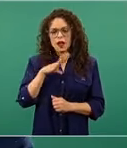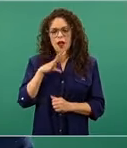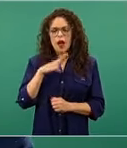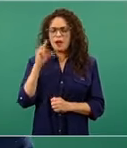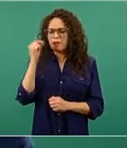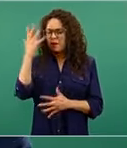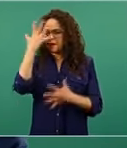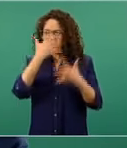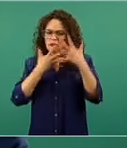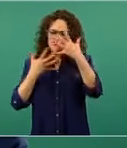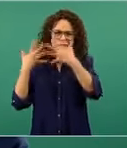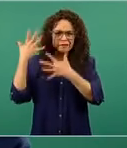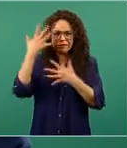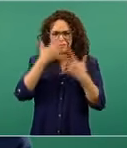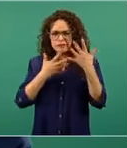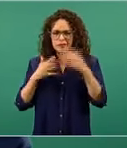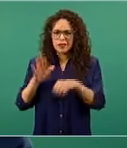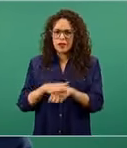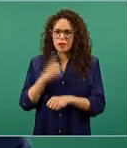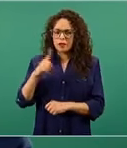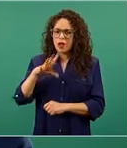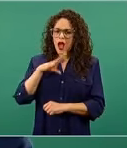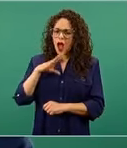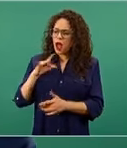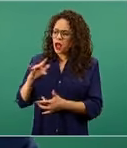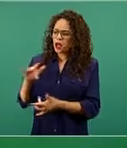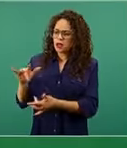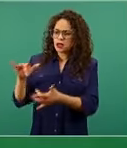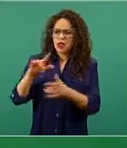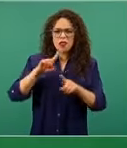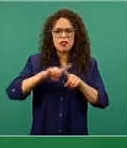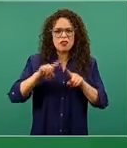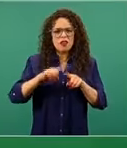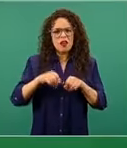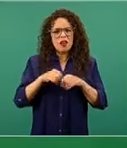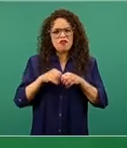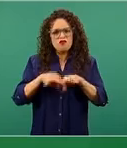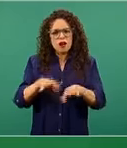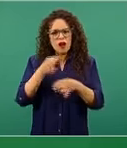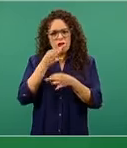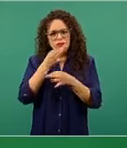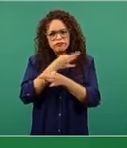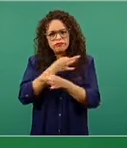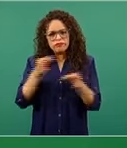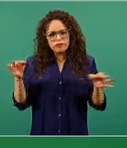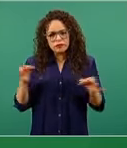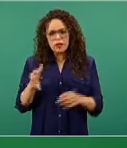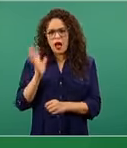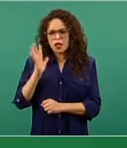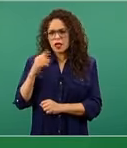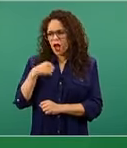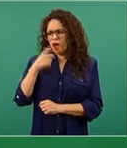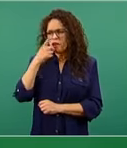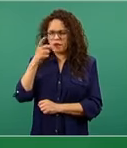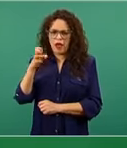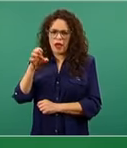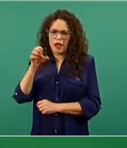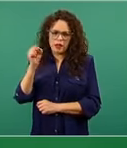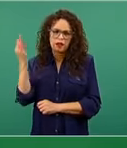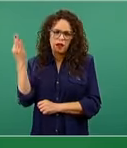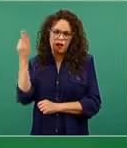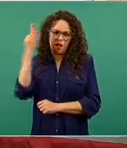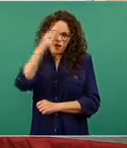algunos mensajes que circulaban en las redes sociales. Ya por varios medios declaramos que esos mensajes son falsos